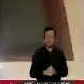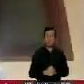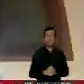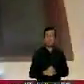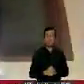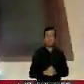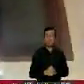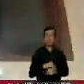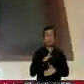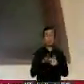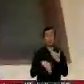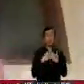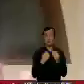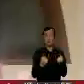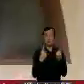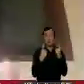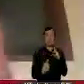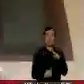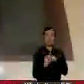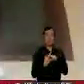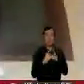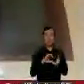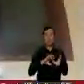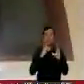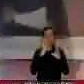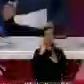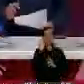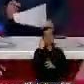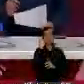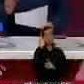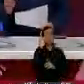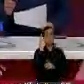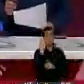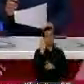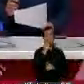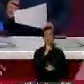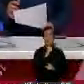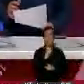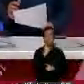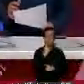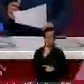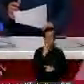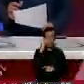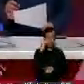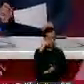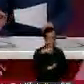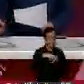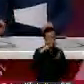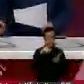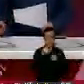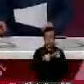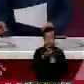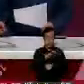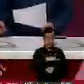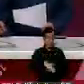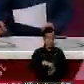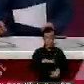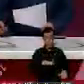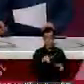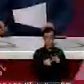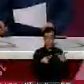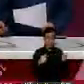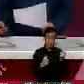a todos nos tomó por sorpresa, que ha sido muy complicado, pero sin embargo, solamente yo creo que la interesa de un gobierno junto al pueblo, que la ciudadanía,